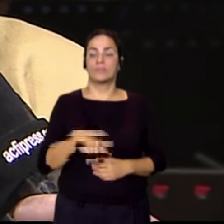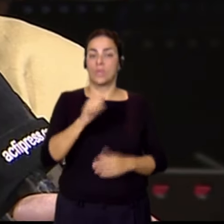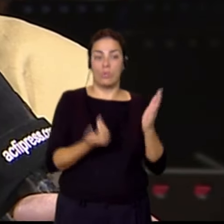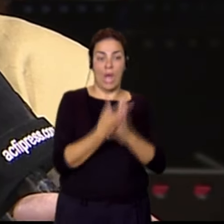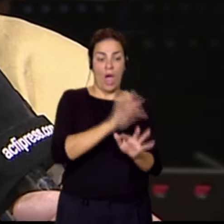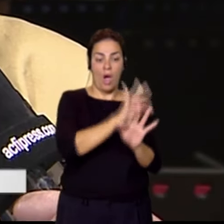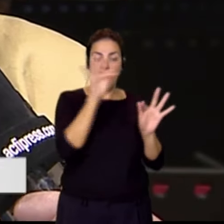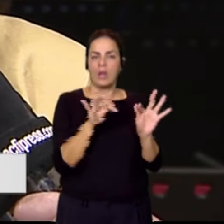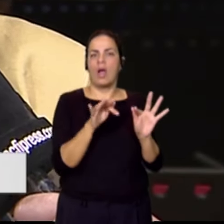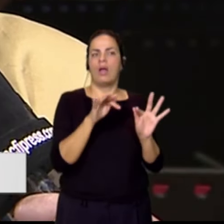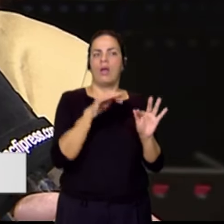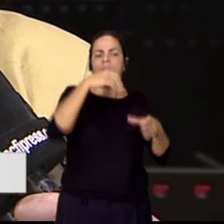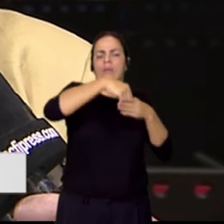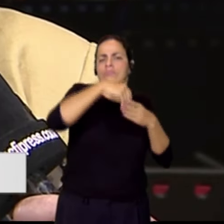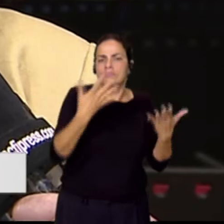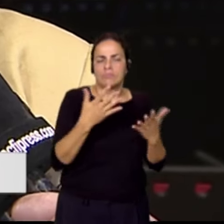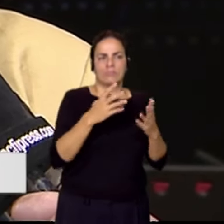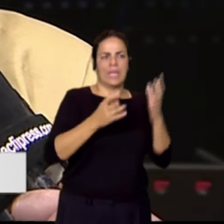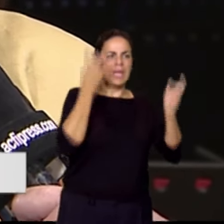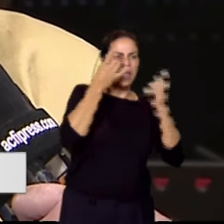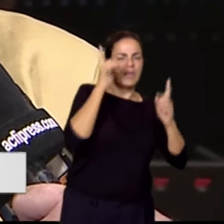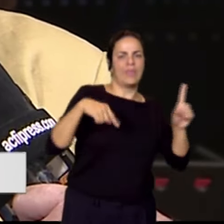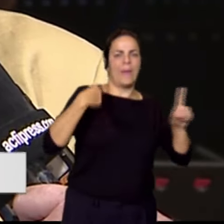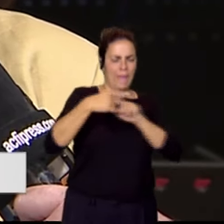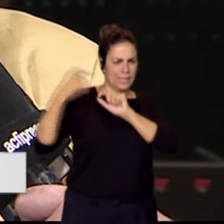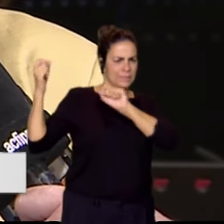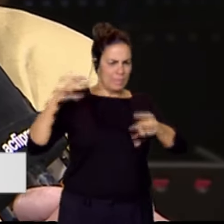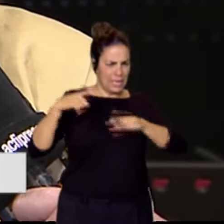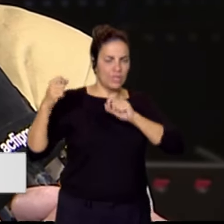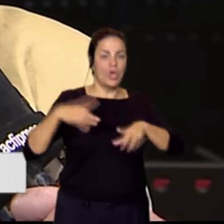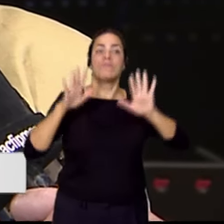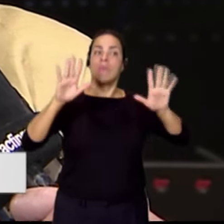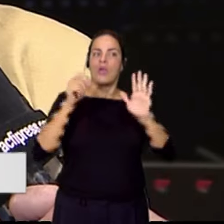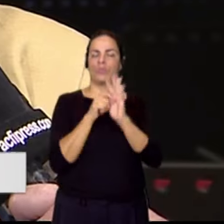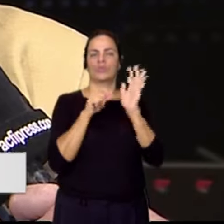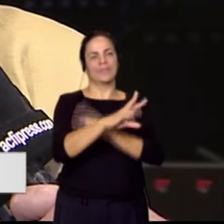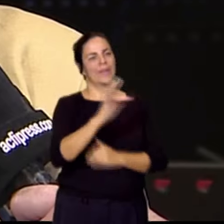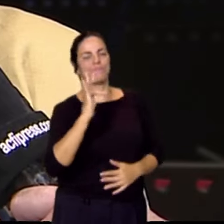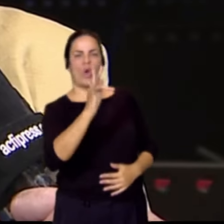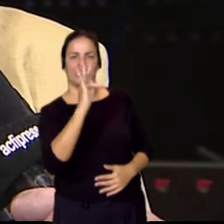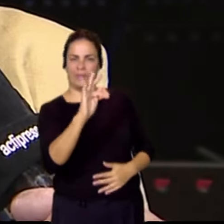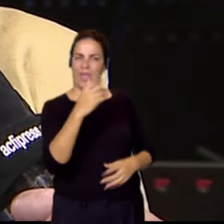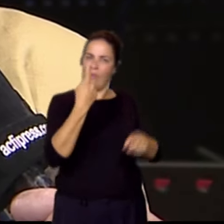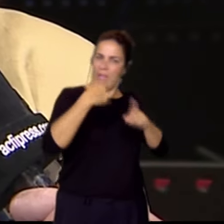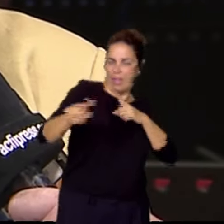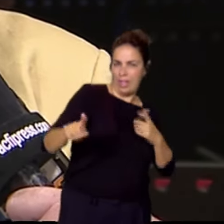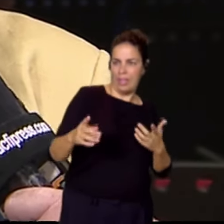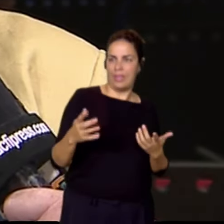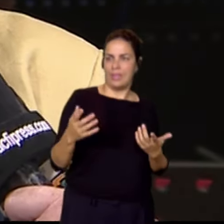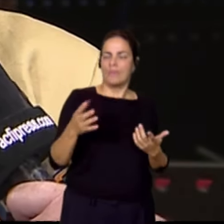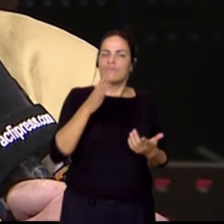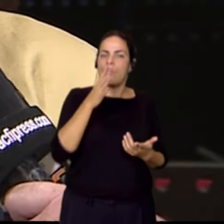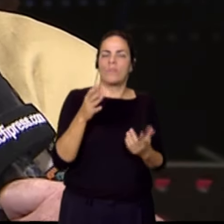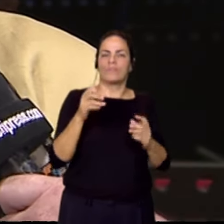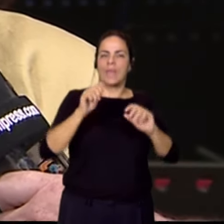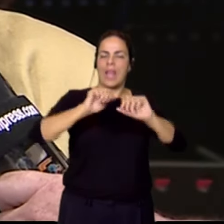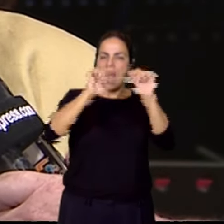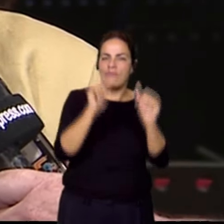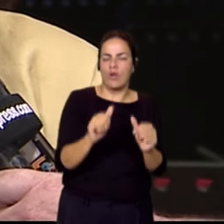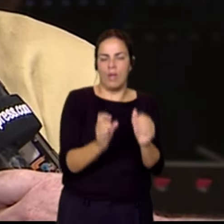que a una migración dando un enfoque distinto y positivo e en la manera de componer de crear